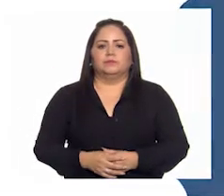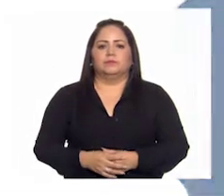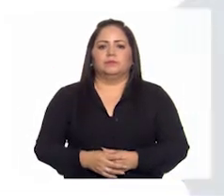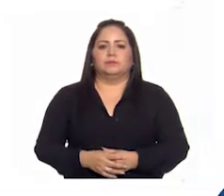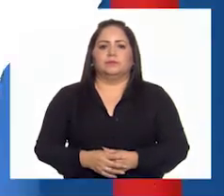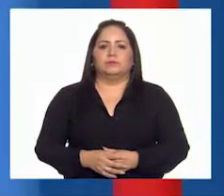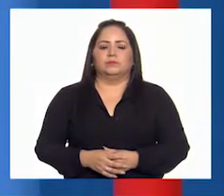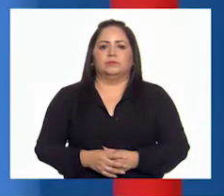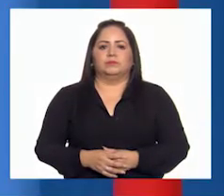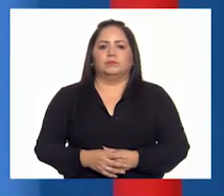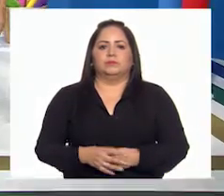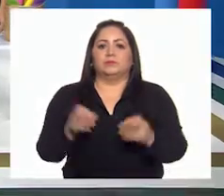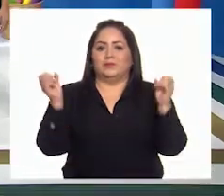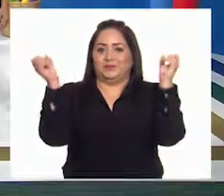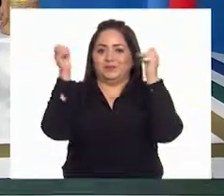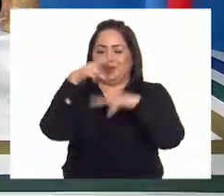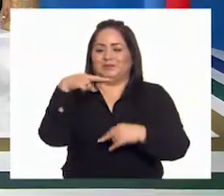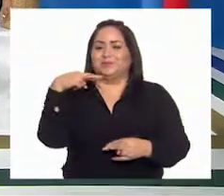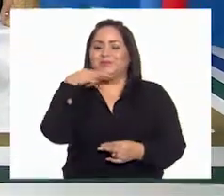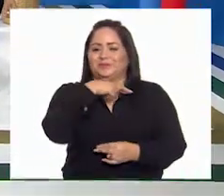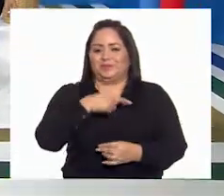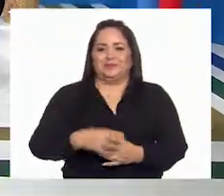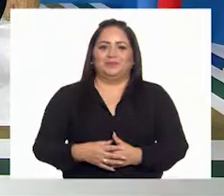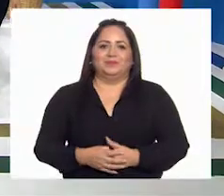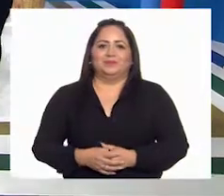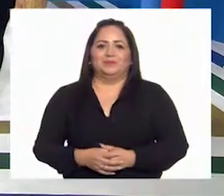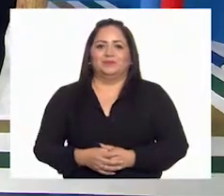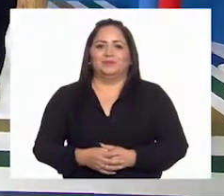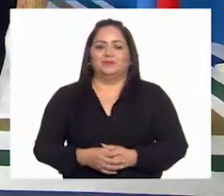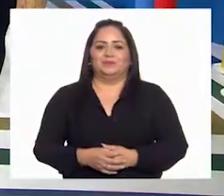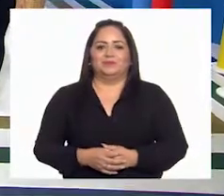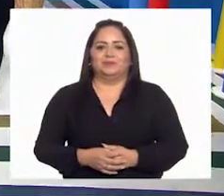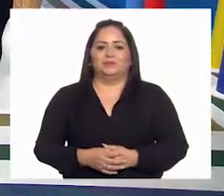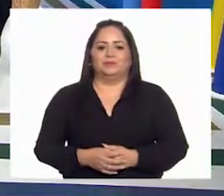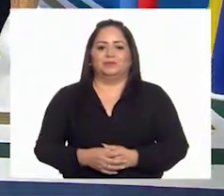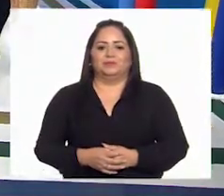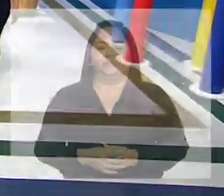aprendeencasa.cep.gov.mx. Nos vemos. Adiós, adiós.